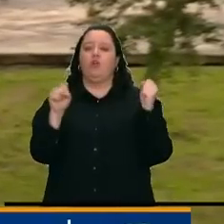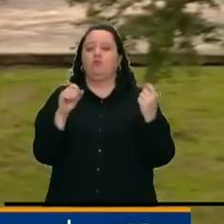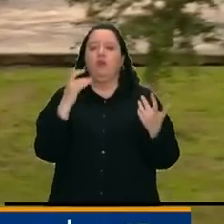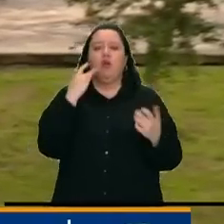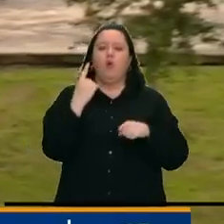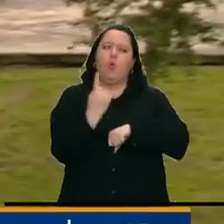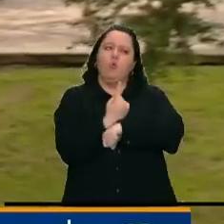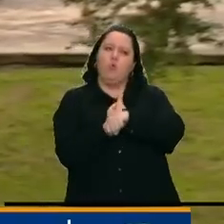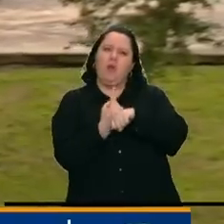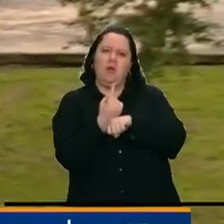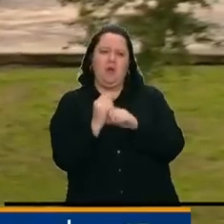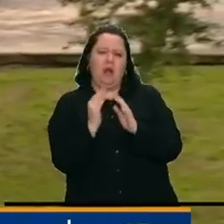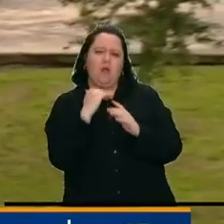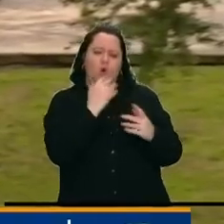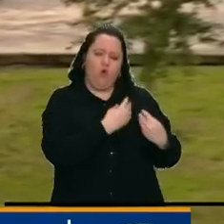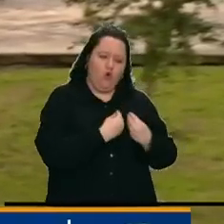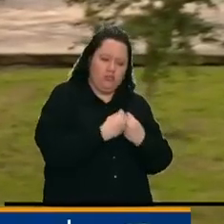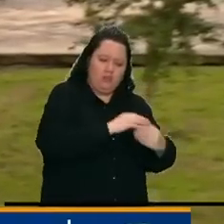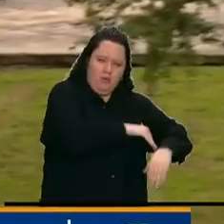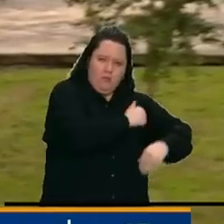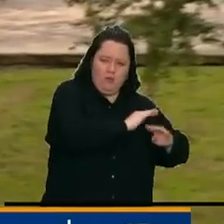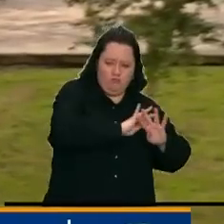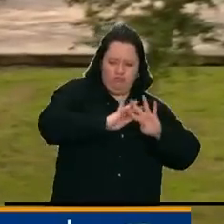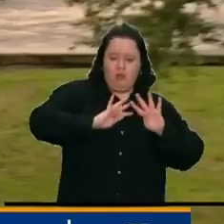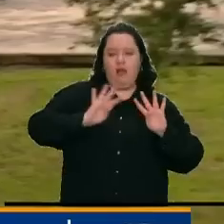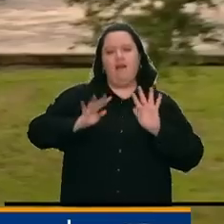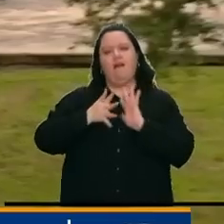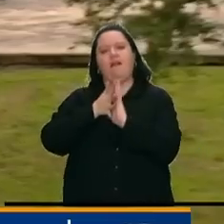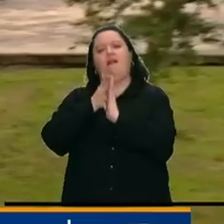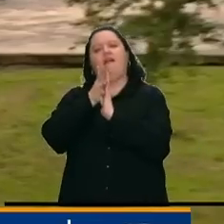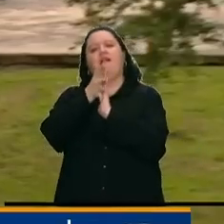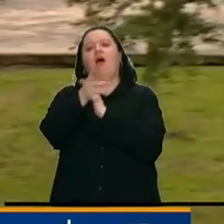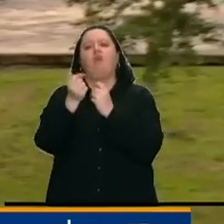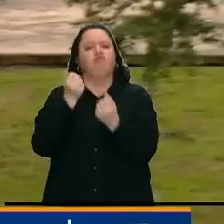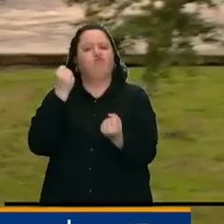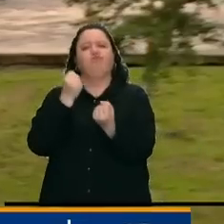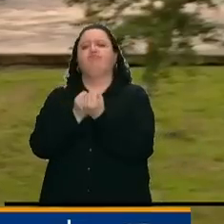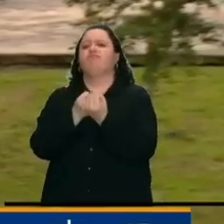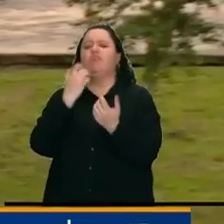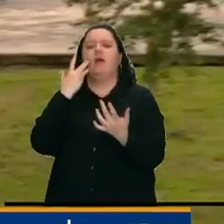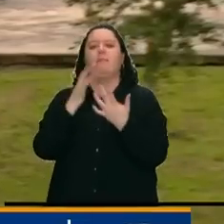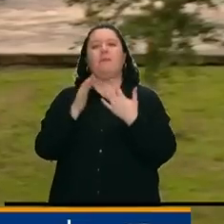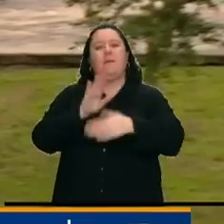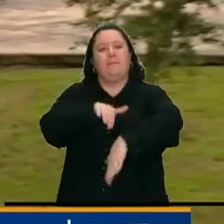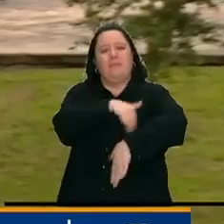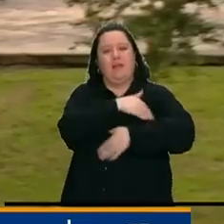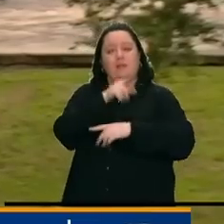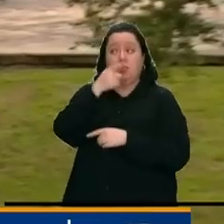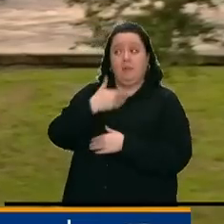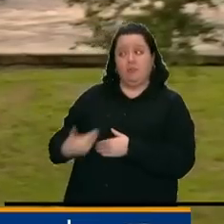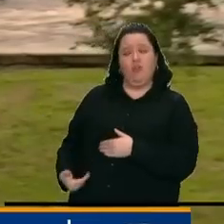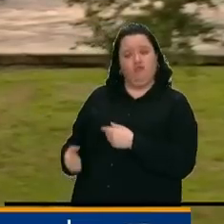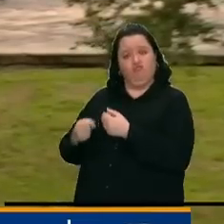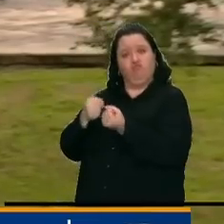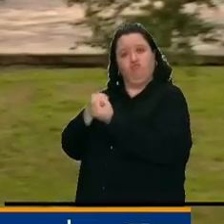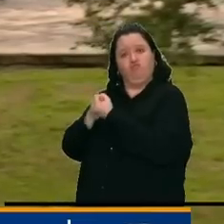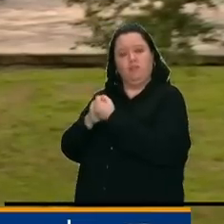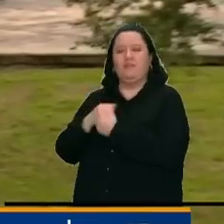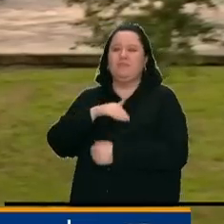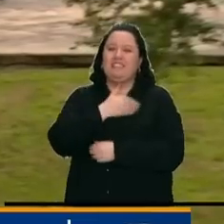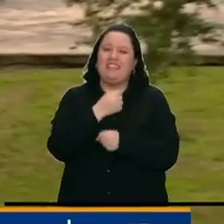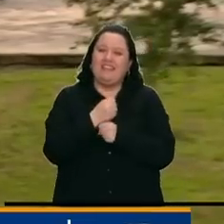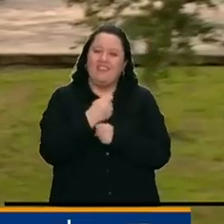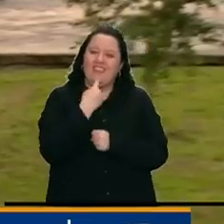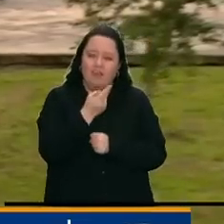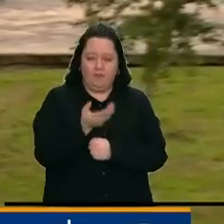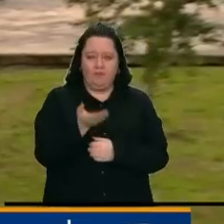duró este Consejo Extraordinario de Ministros con este anuncio, el respaldo que tiene los ministros con su presidente. Veamos lo que dijo la ministra de